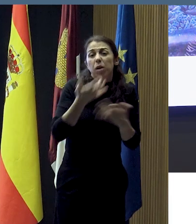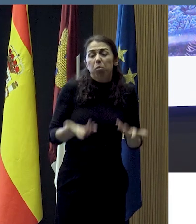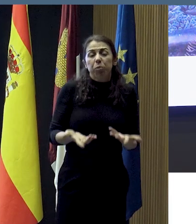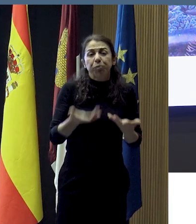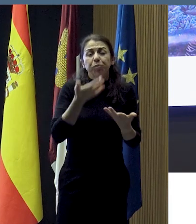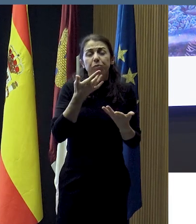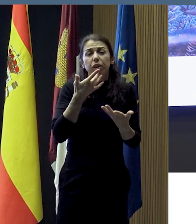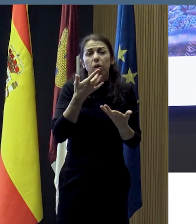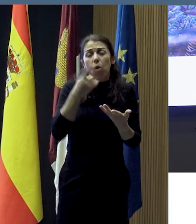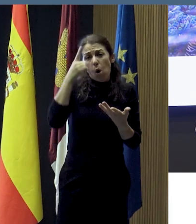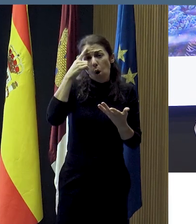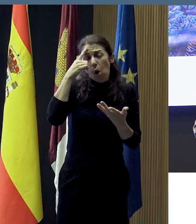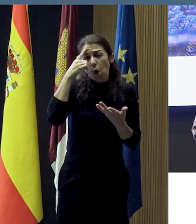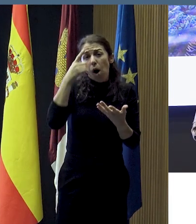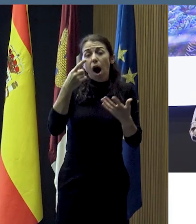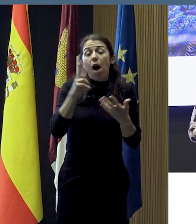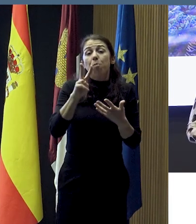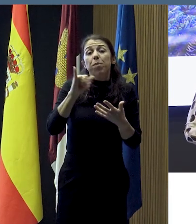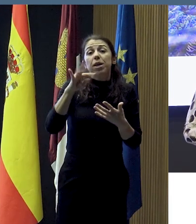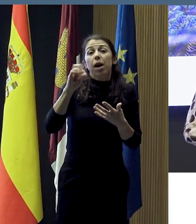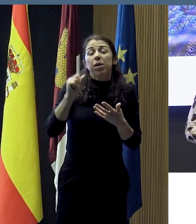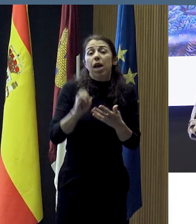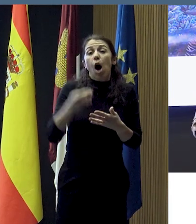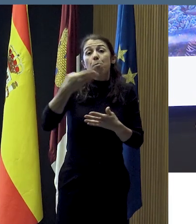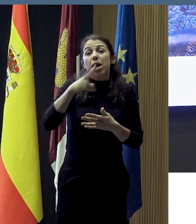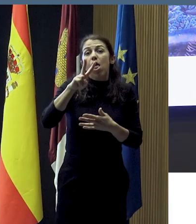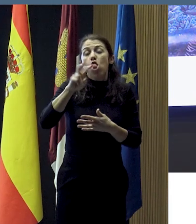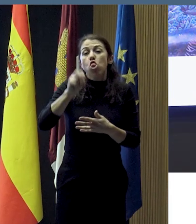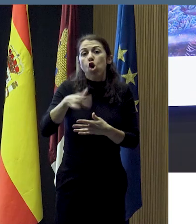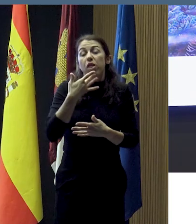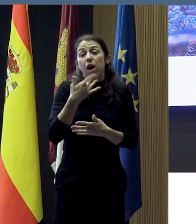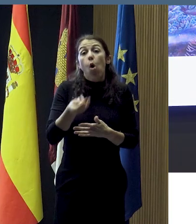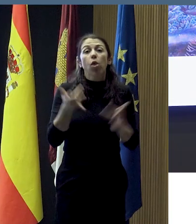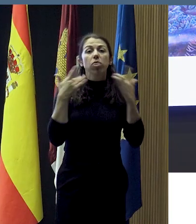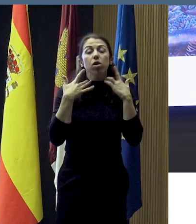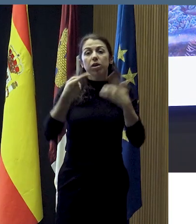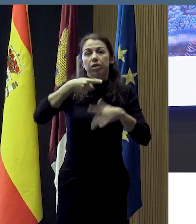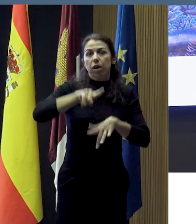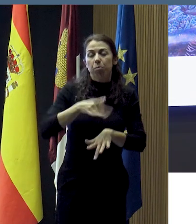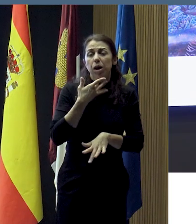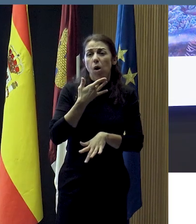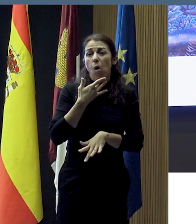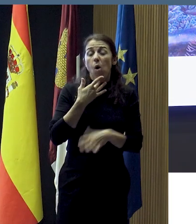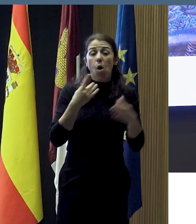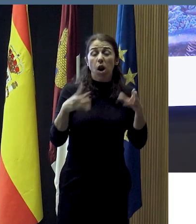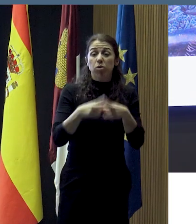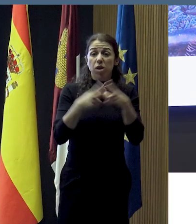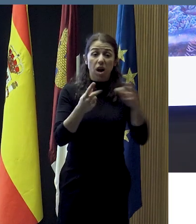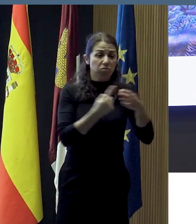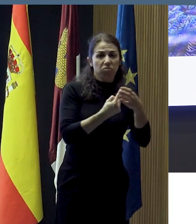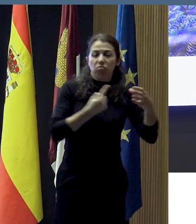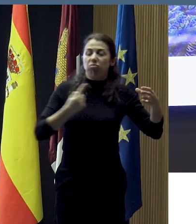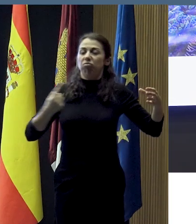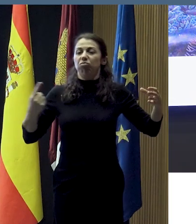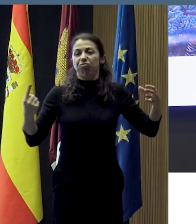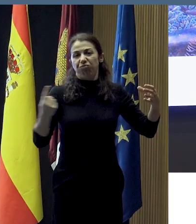patologías o con deficiencias de vitaminas, como es la vitamina B12. Problemas tiroideos, el mantenernos aislados de la sociedad. Cuando una persona